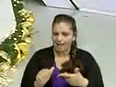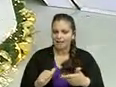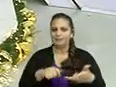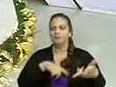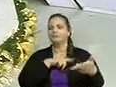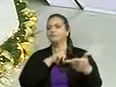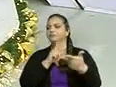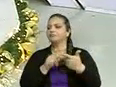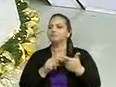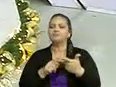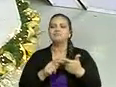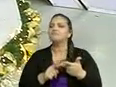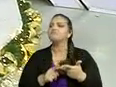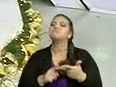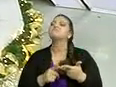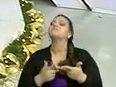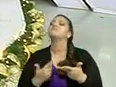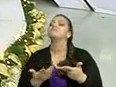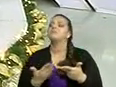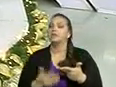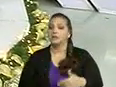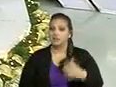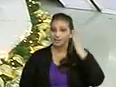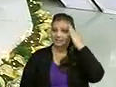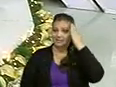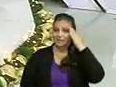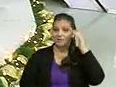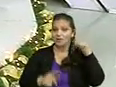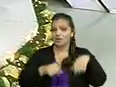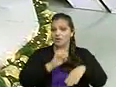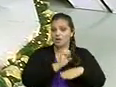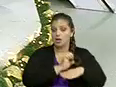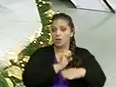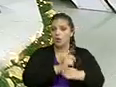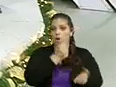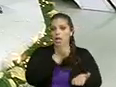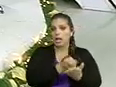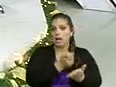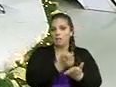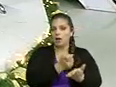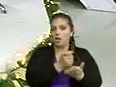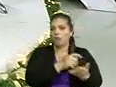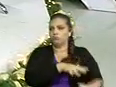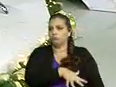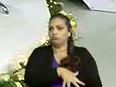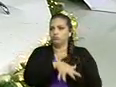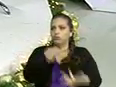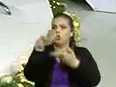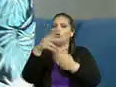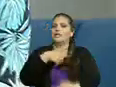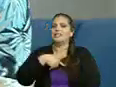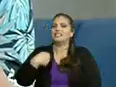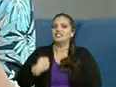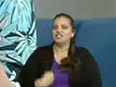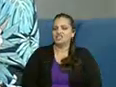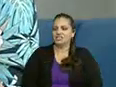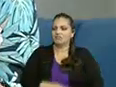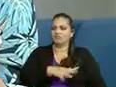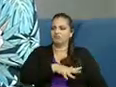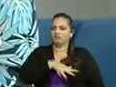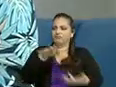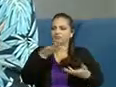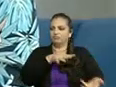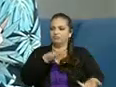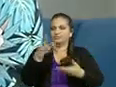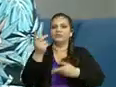ecuatoriano, pues es muy apetecido y es nuestro principal punto de recepción del crustáceo ecuatoriano? ¿Pero qué otros países